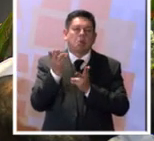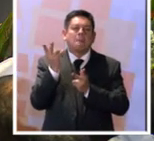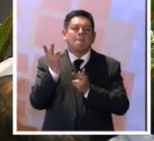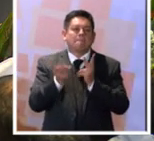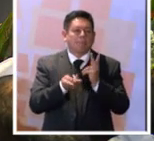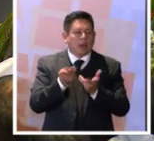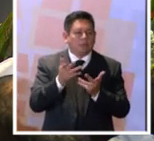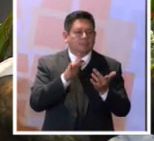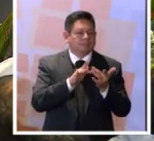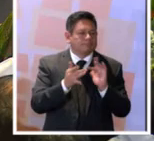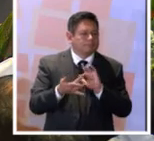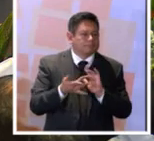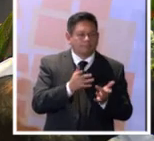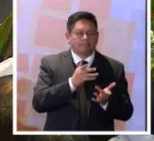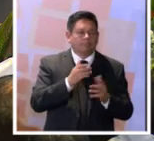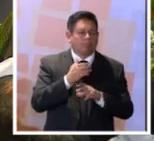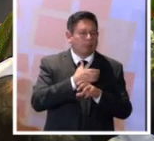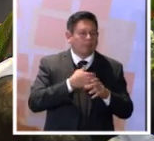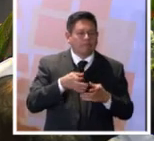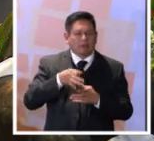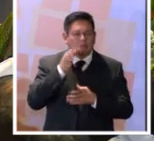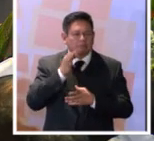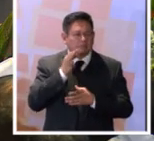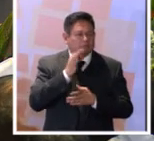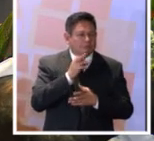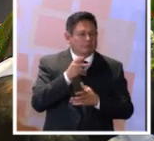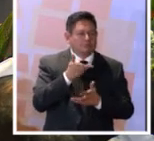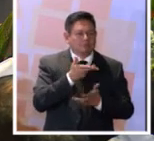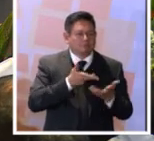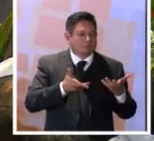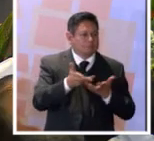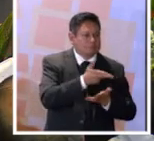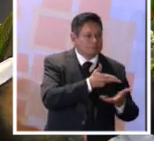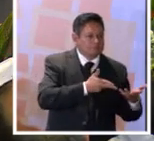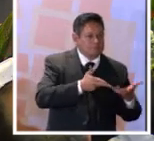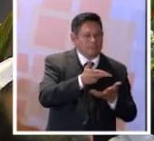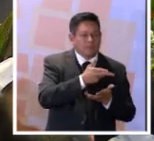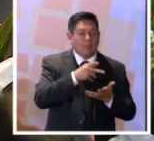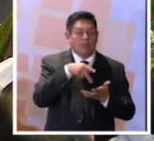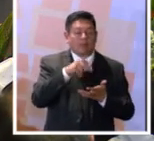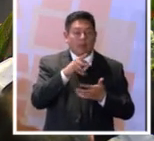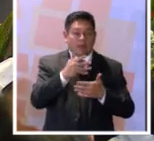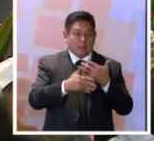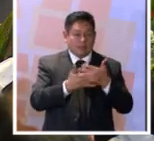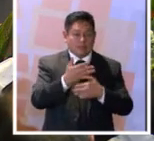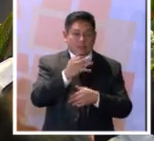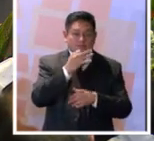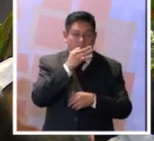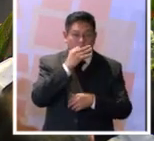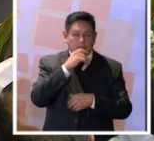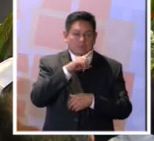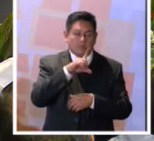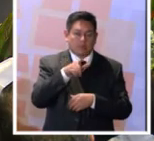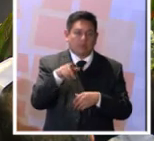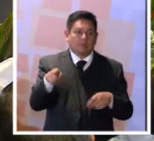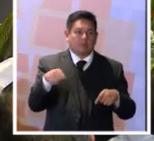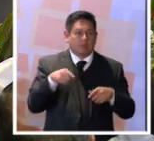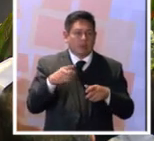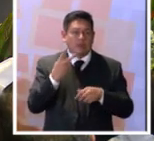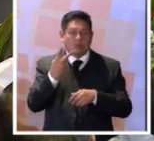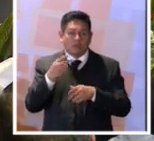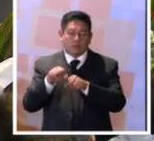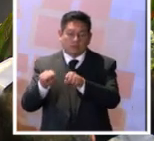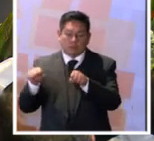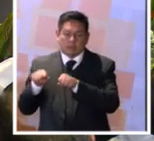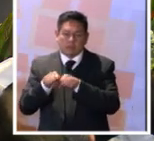de redes, de chorcha, de café, pero a los 15 minutos regresamos y nos dividimos en dos salones,